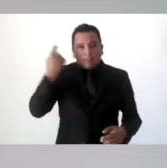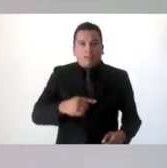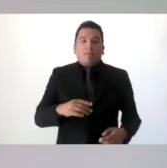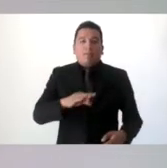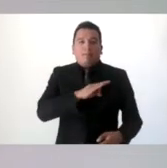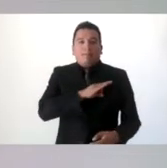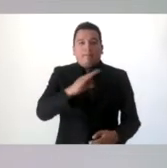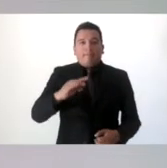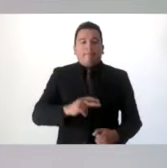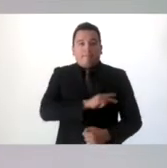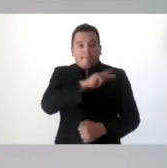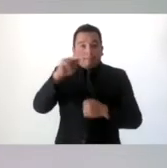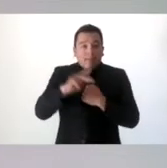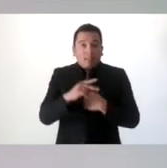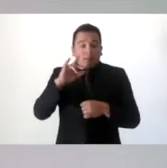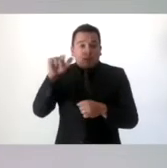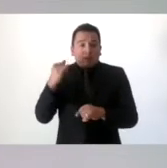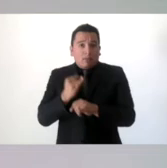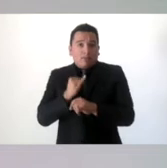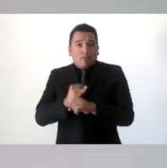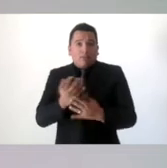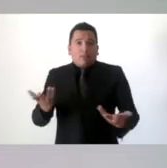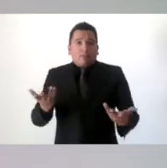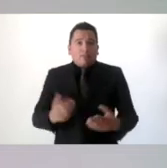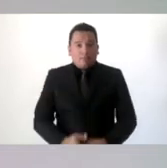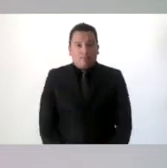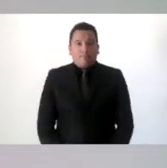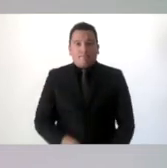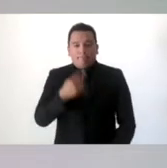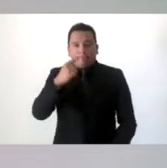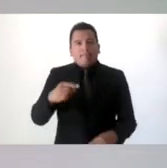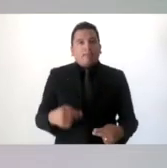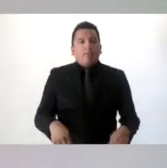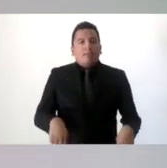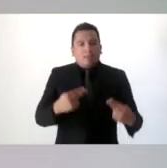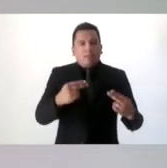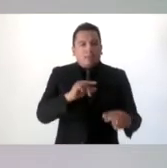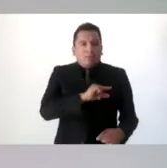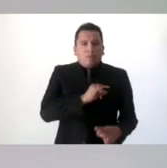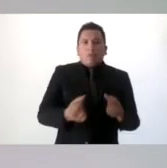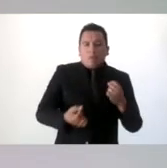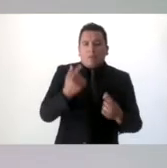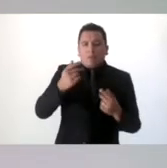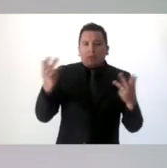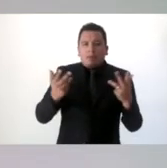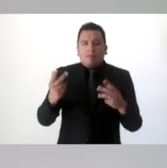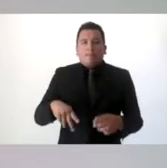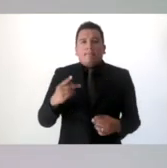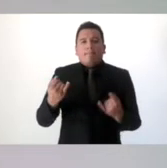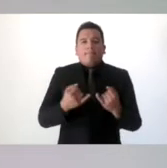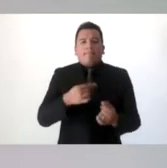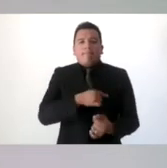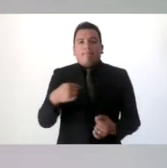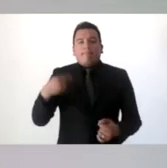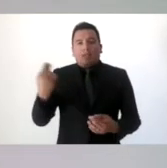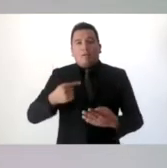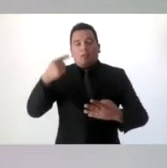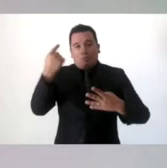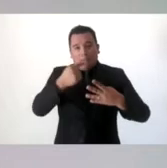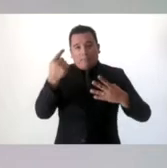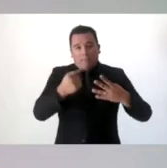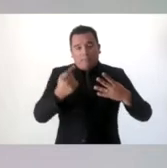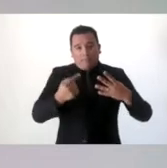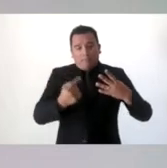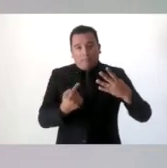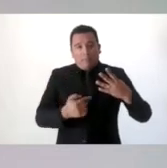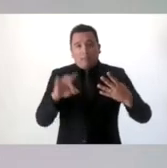una votación electrónica por Internet. Hay empresas que lo hacen, pero también estamos pidiendo pues una serie de requisitos que a